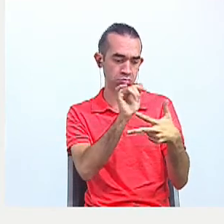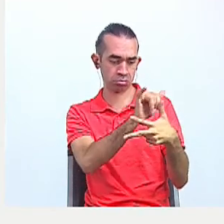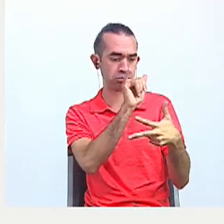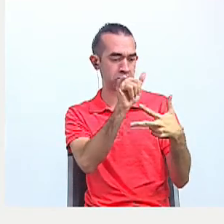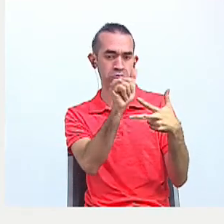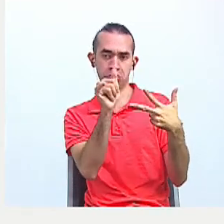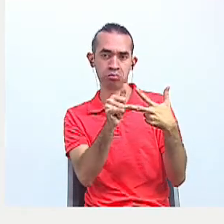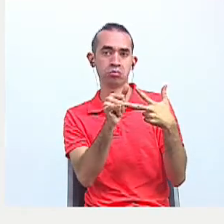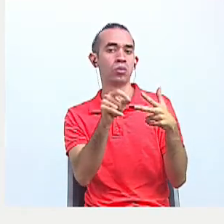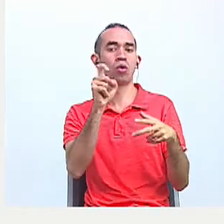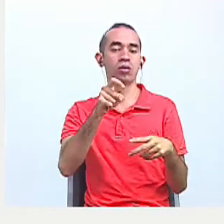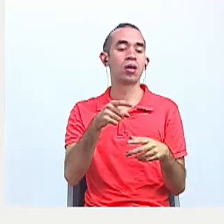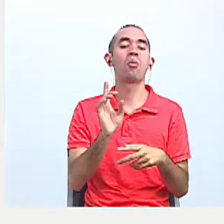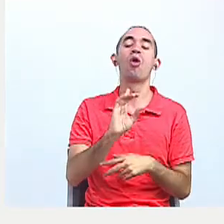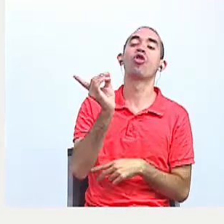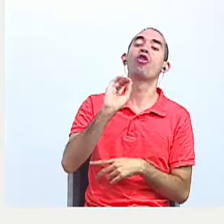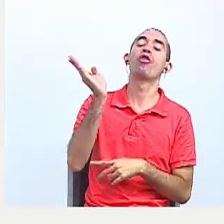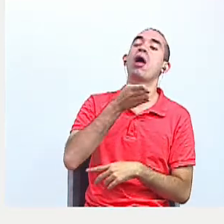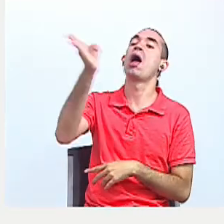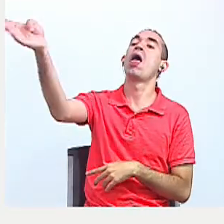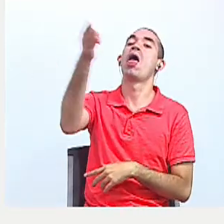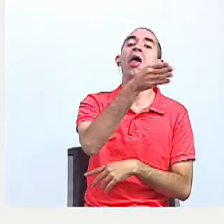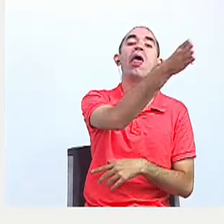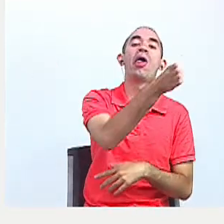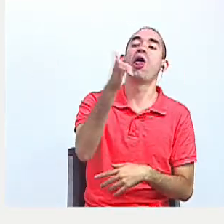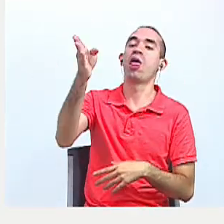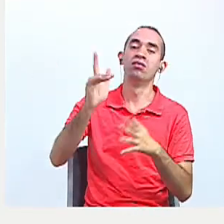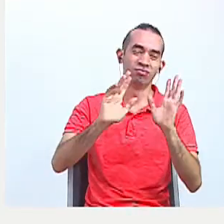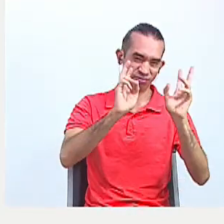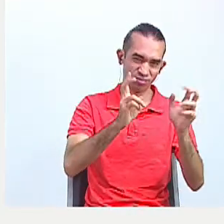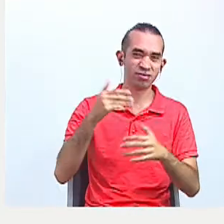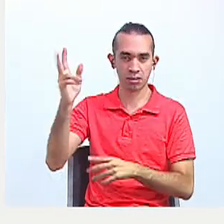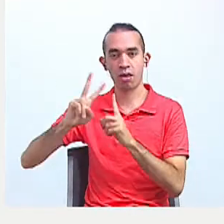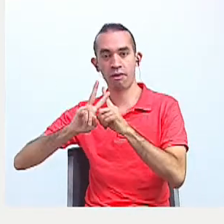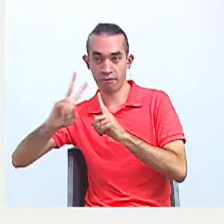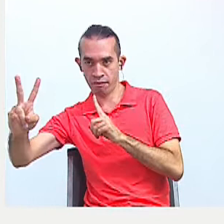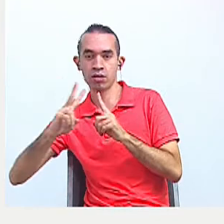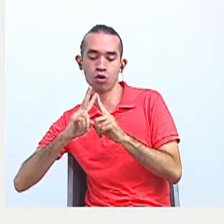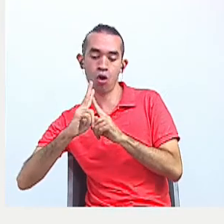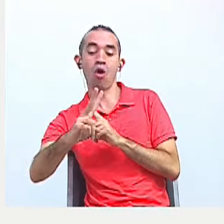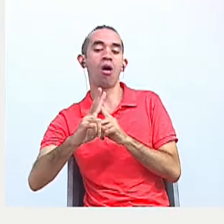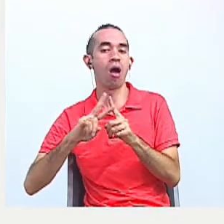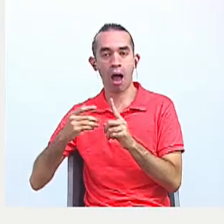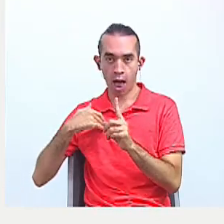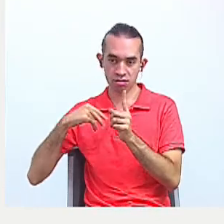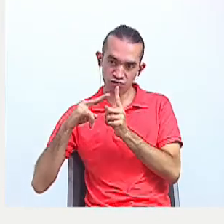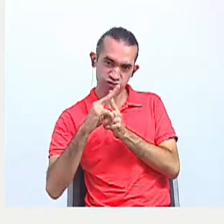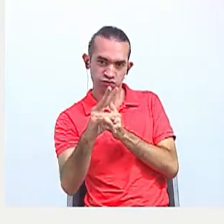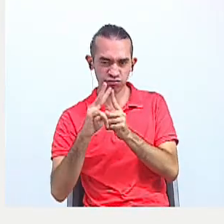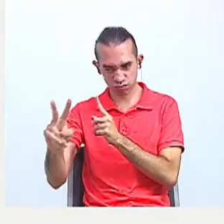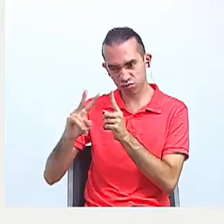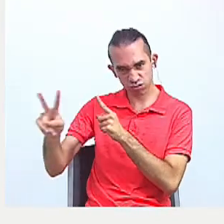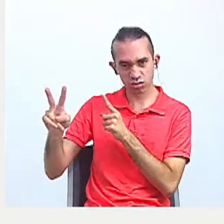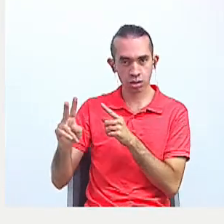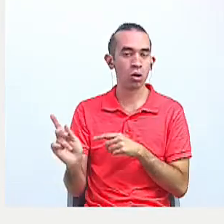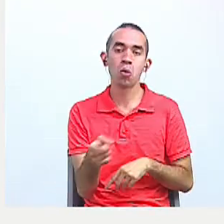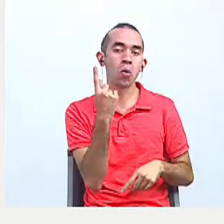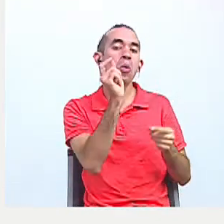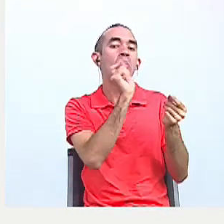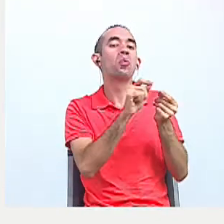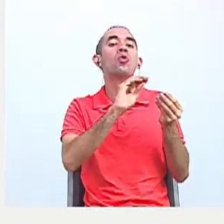de la dirección que ya vamos a ver cuando hablamos de cantidades vectoriales. Solamente se especifican con la